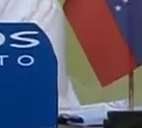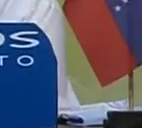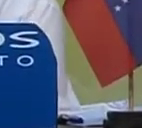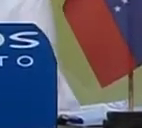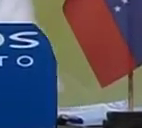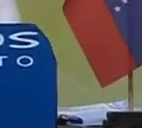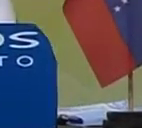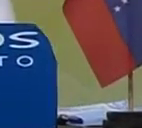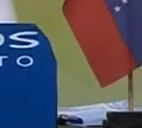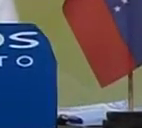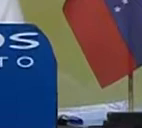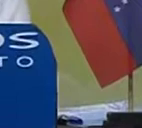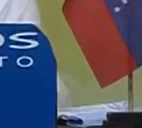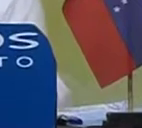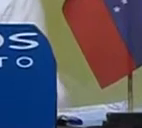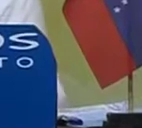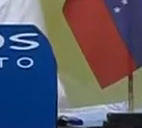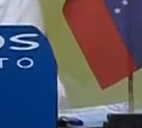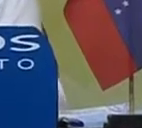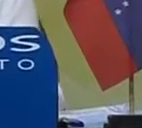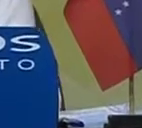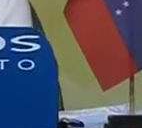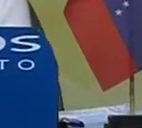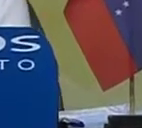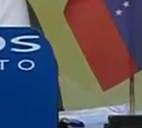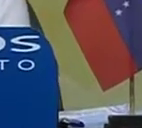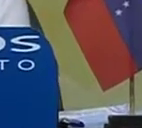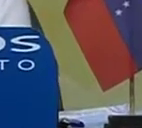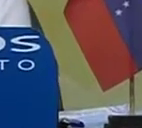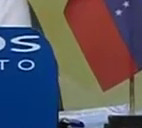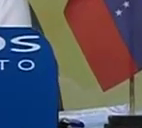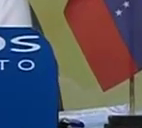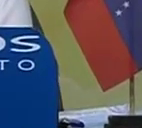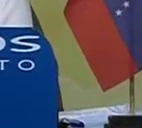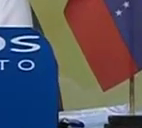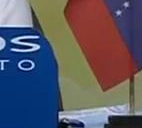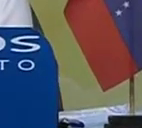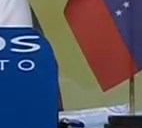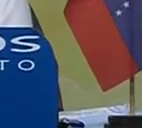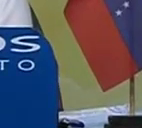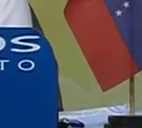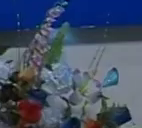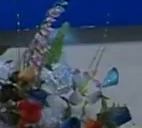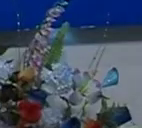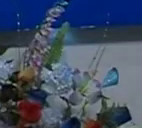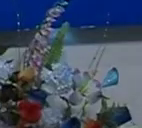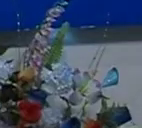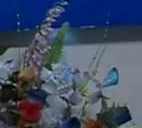Un bombazo. Diga conmigo, Proverbios 25:28.